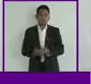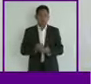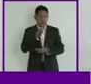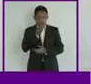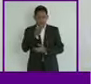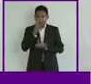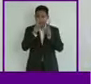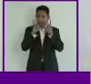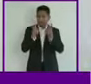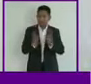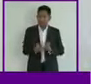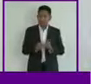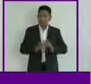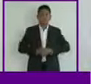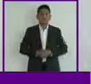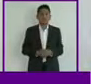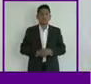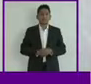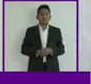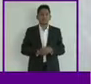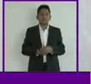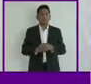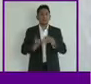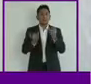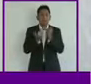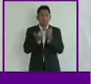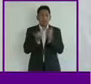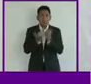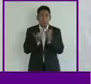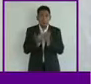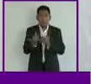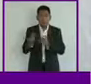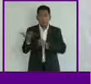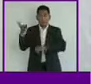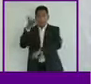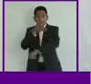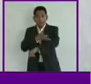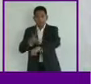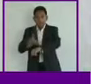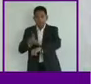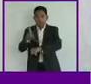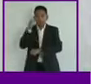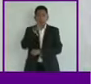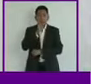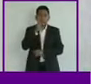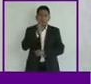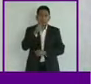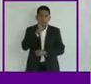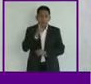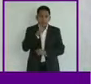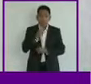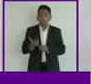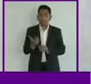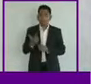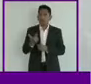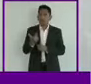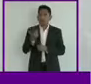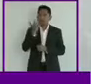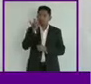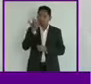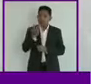fomentar el estímulo de querer aprender constantemente cosas nuevas y no solamente estar tras una